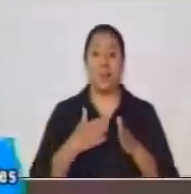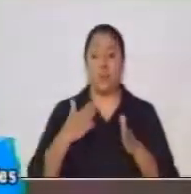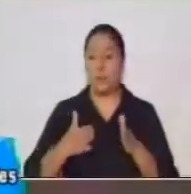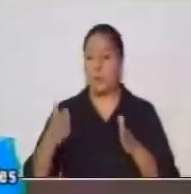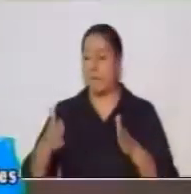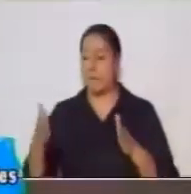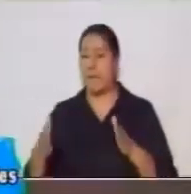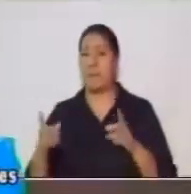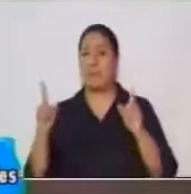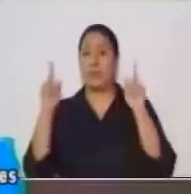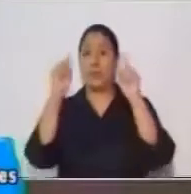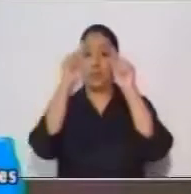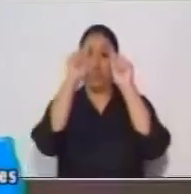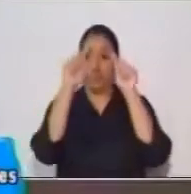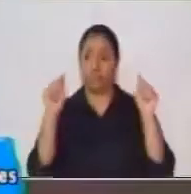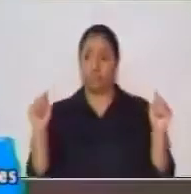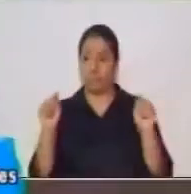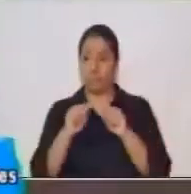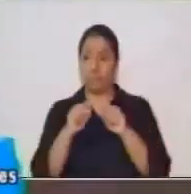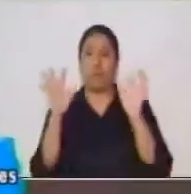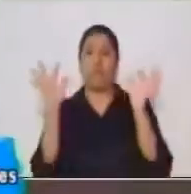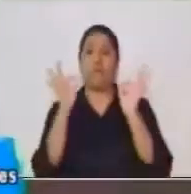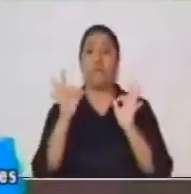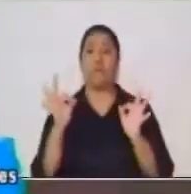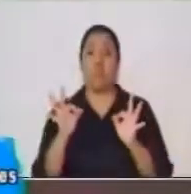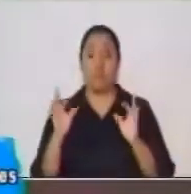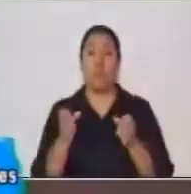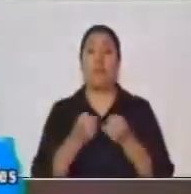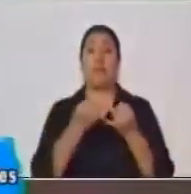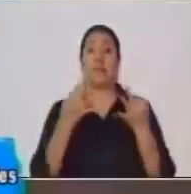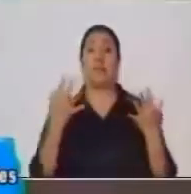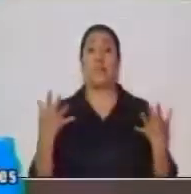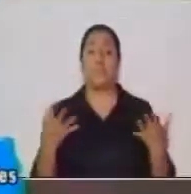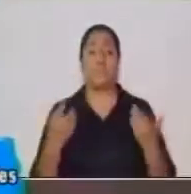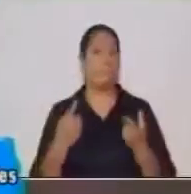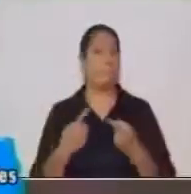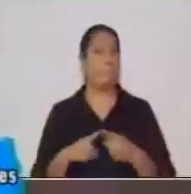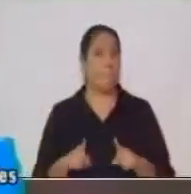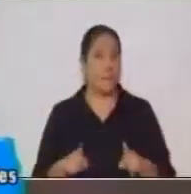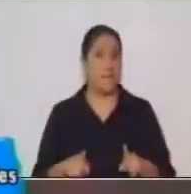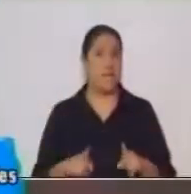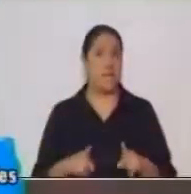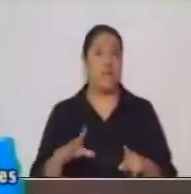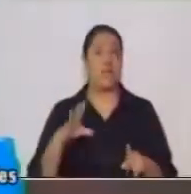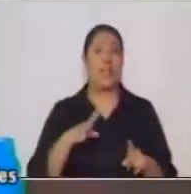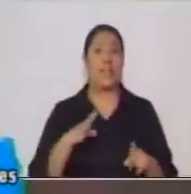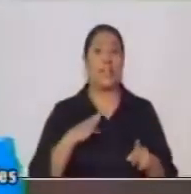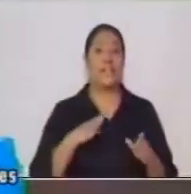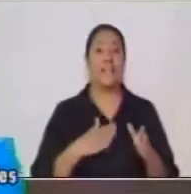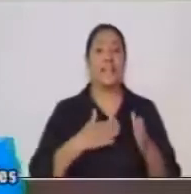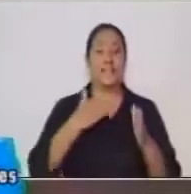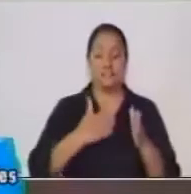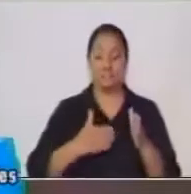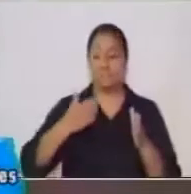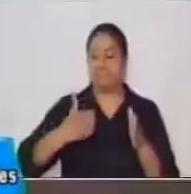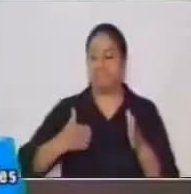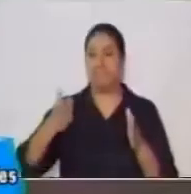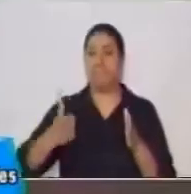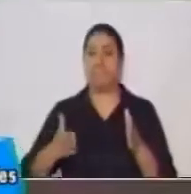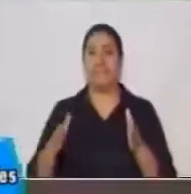gráficas, por medio de números, pero a la vez teniendo una misma